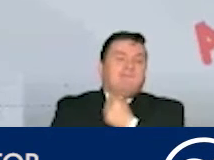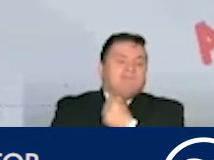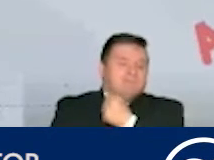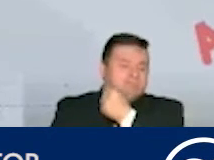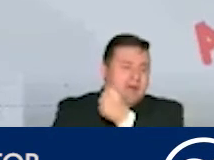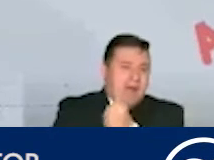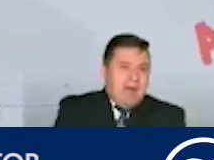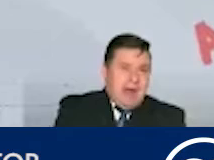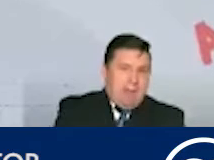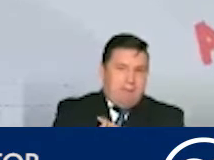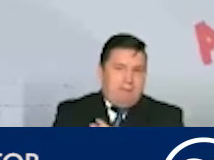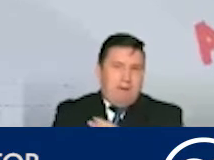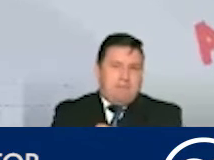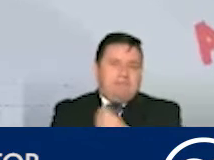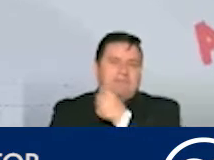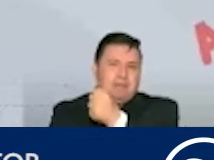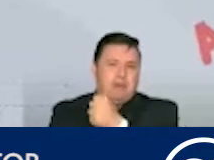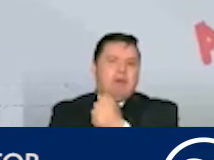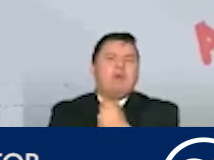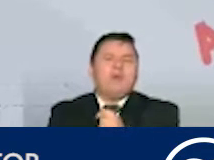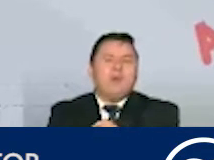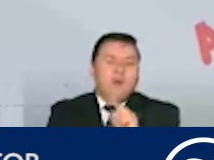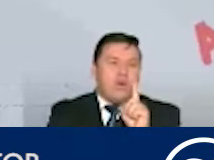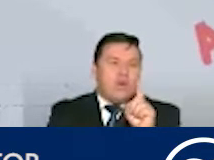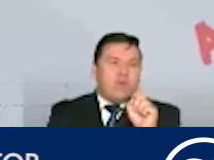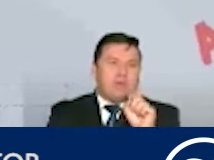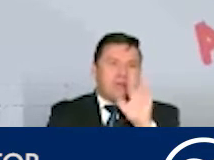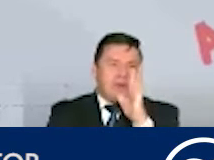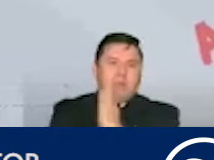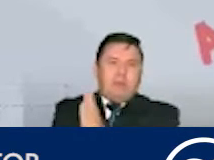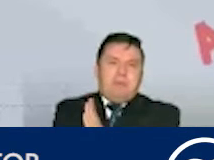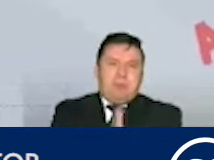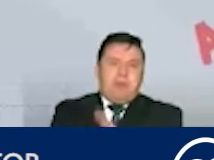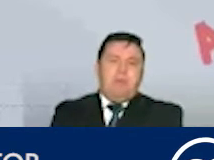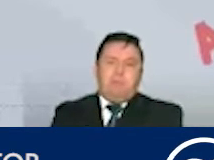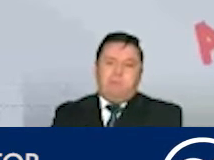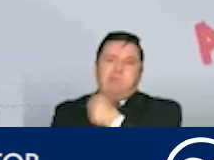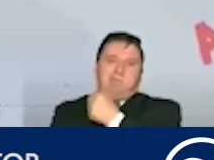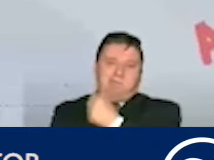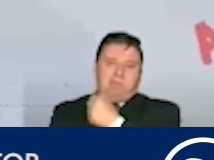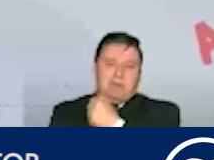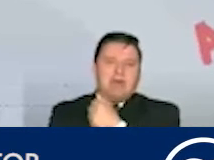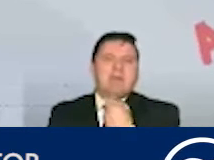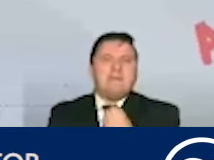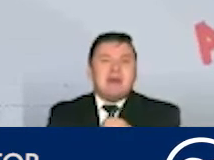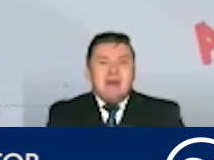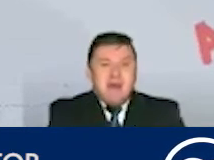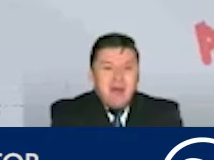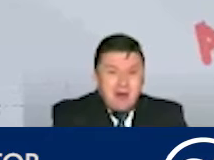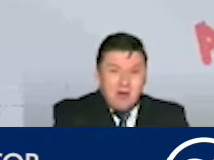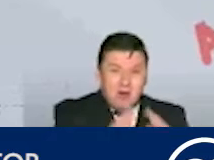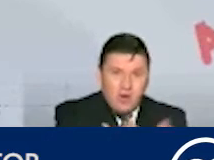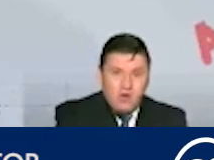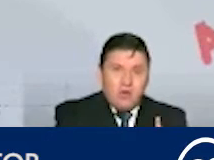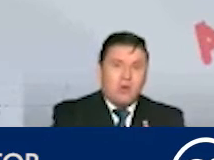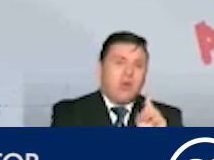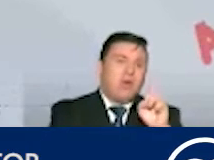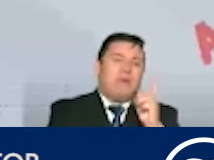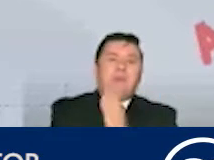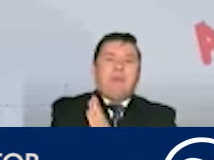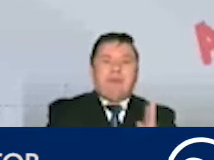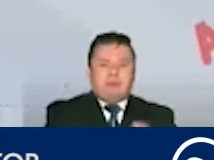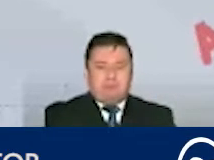también. Esta línea de crédito va por 1.5 billones. La línea que mencionaba para jardines y colegios es por